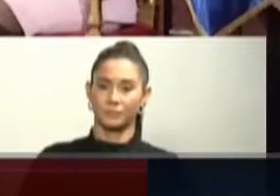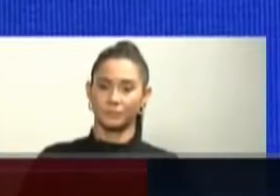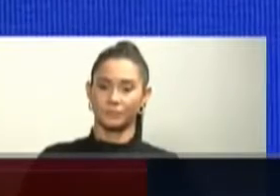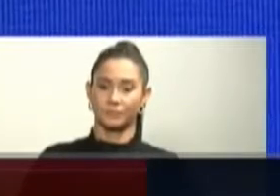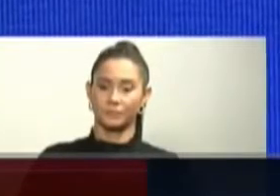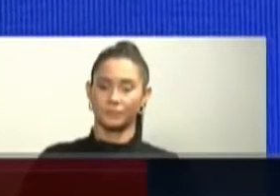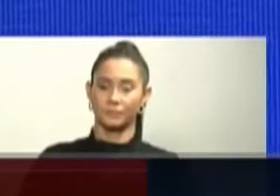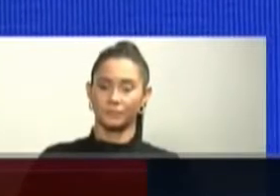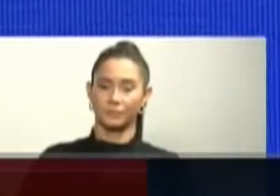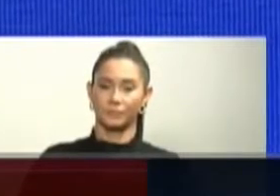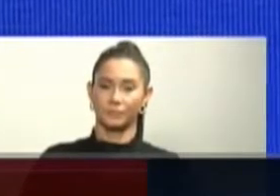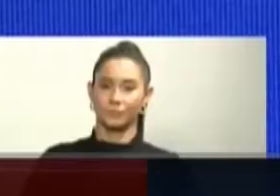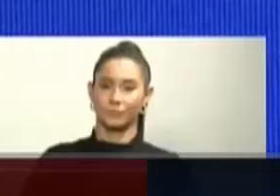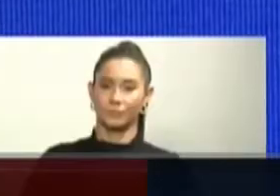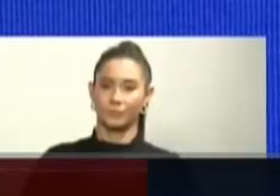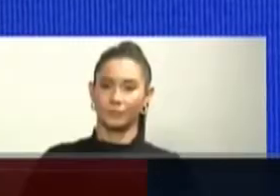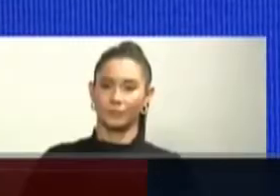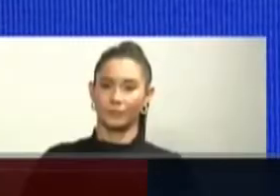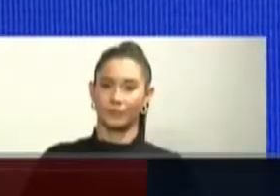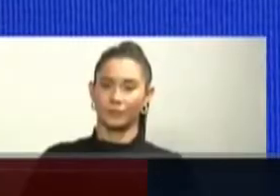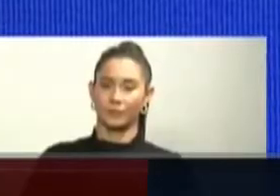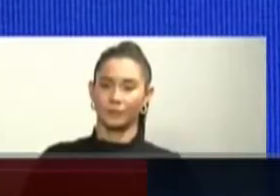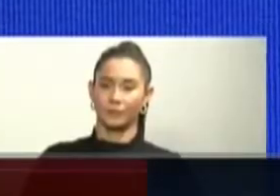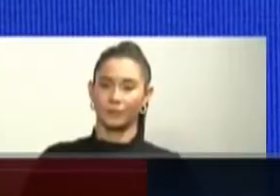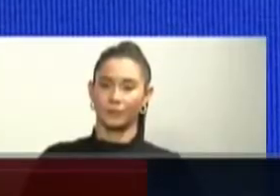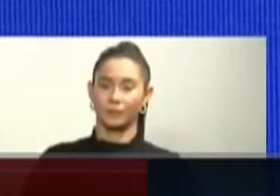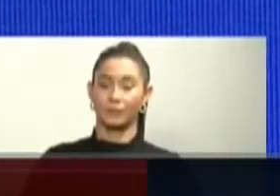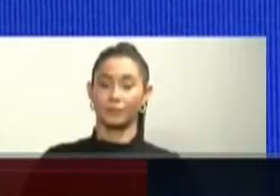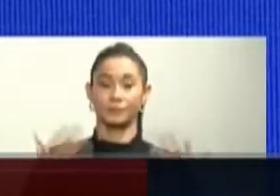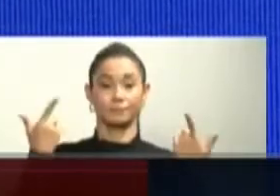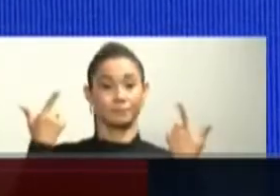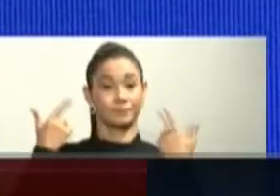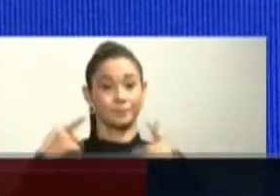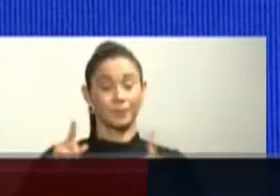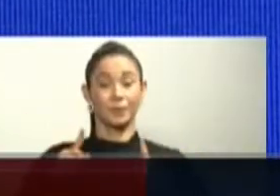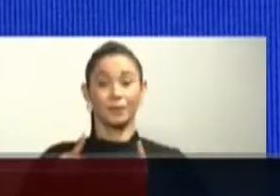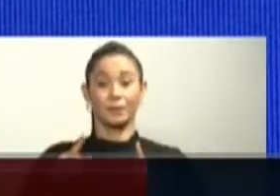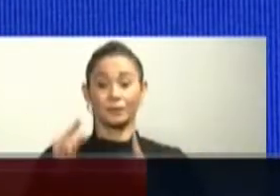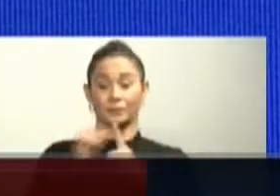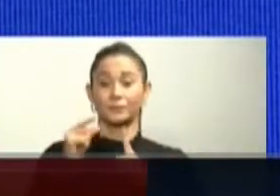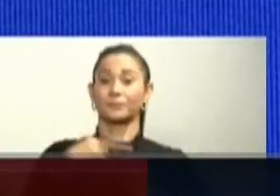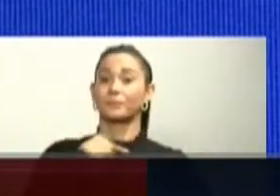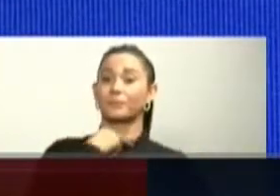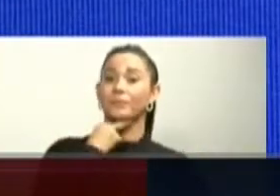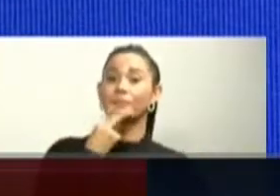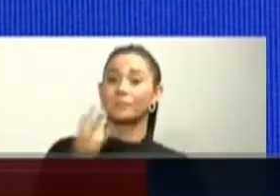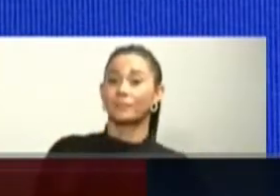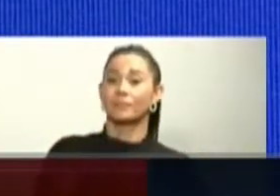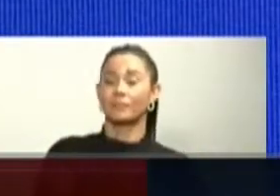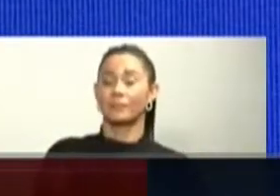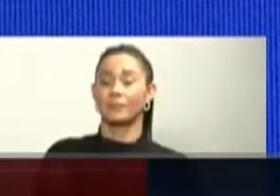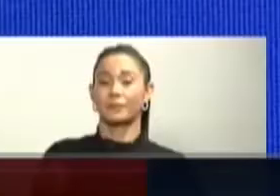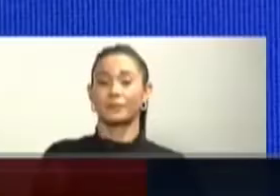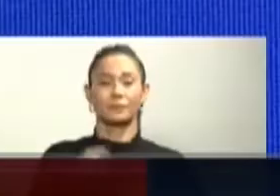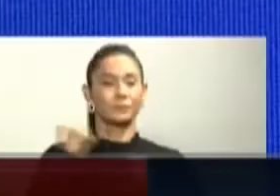Ojalá las palabras de mi voz, que no es precisamente una voz